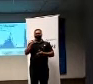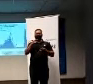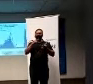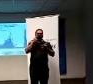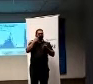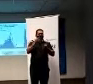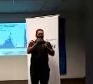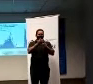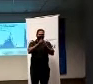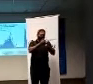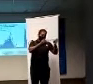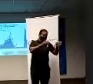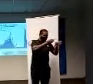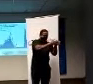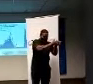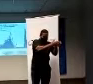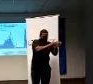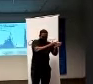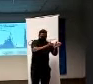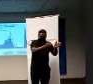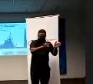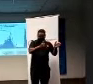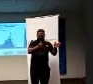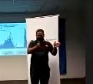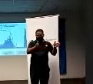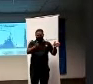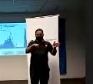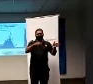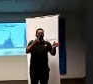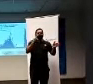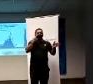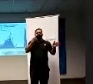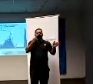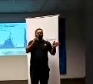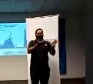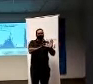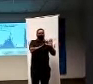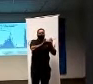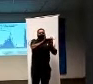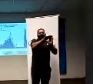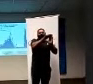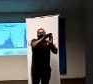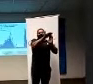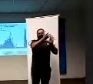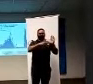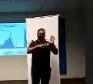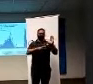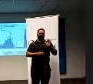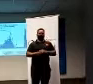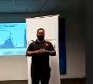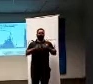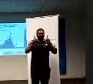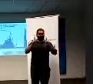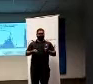algunas fluctuaciones, pero seguían en aumento, y con la introducción de las variantes también que